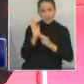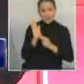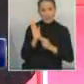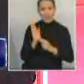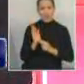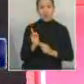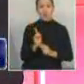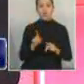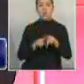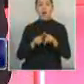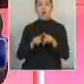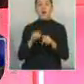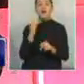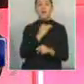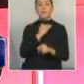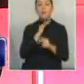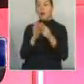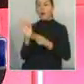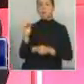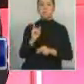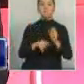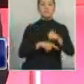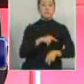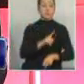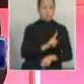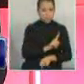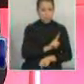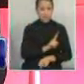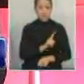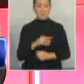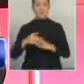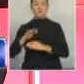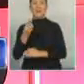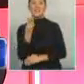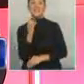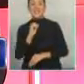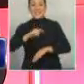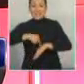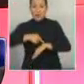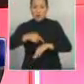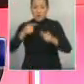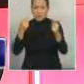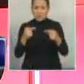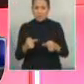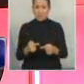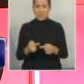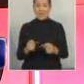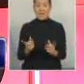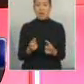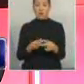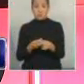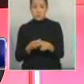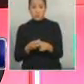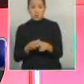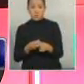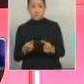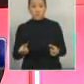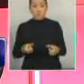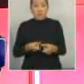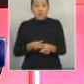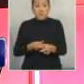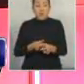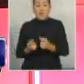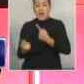precisamente un buzón. Y si tú ves las más de 30 horas de debate que hubo en la comisión,